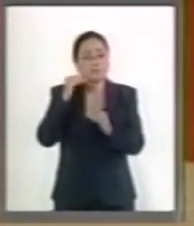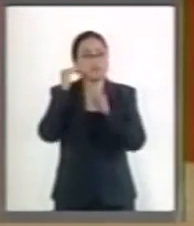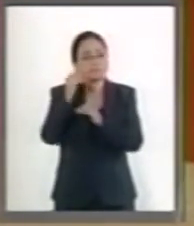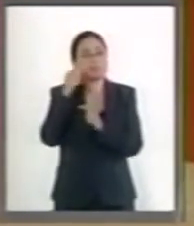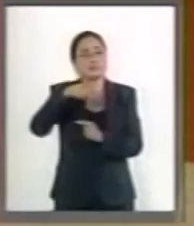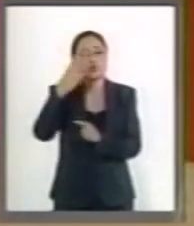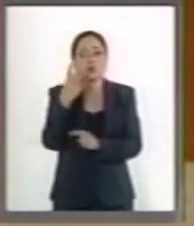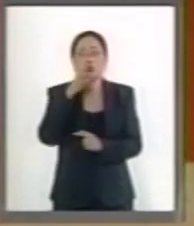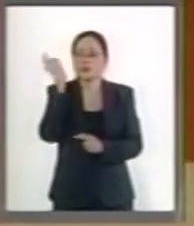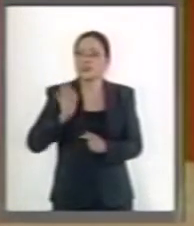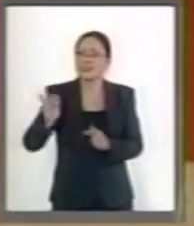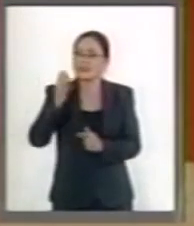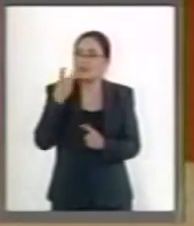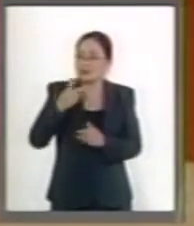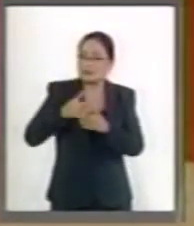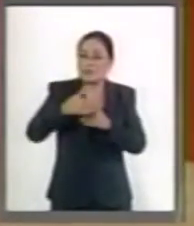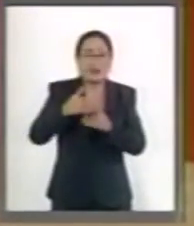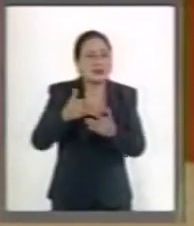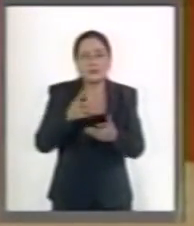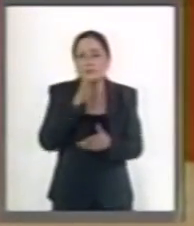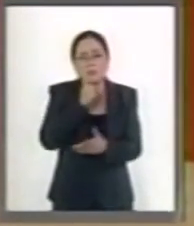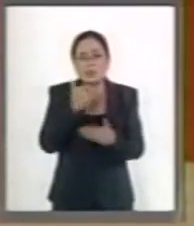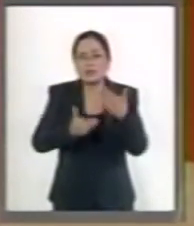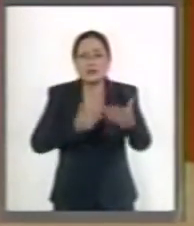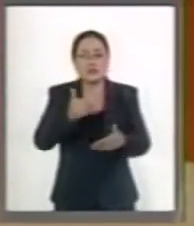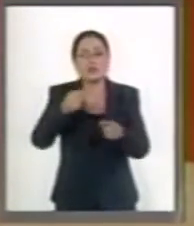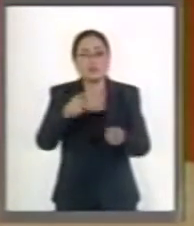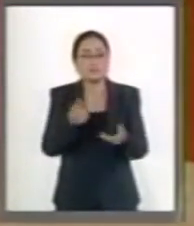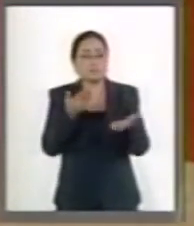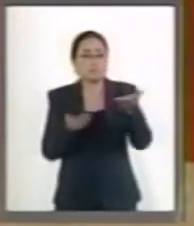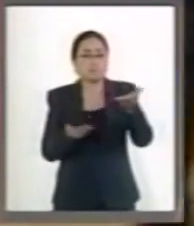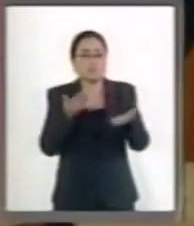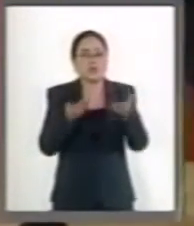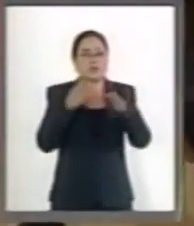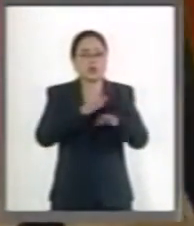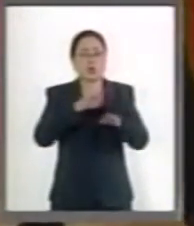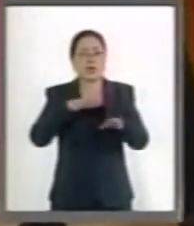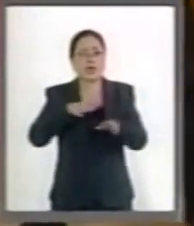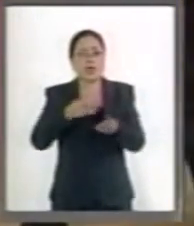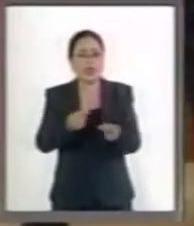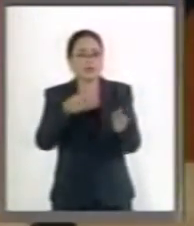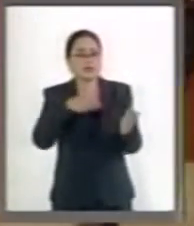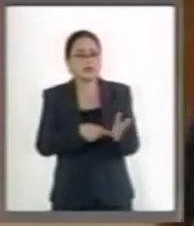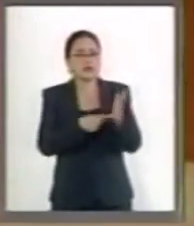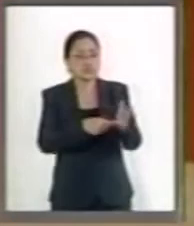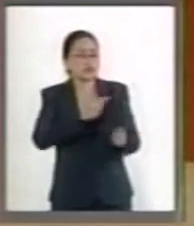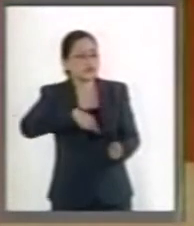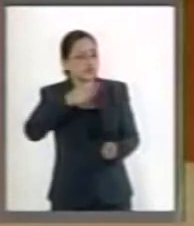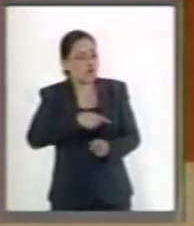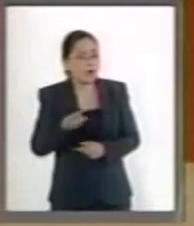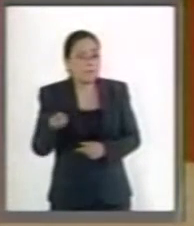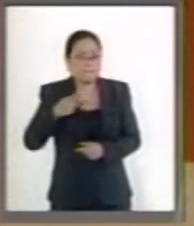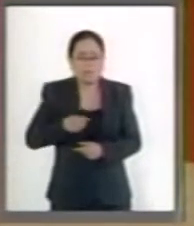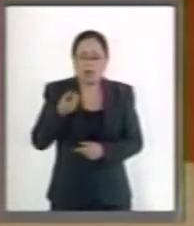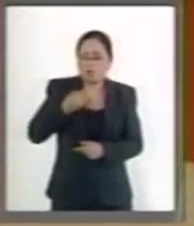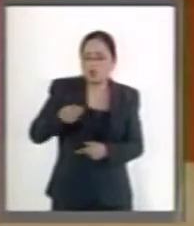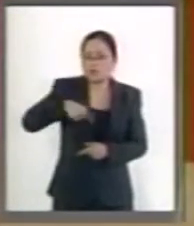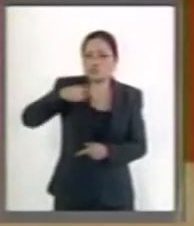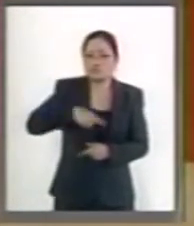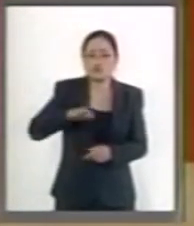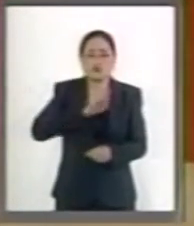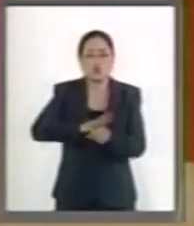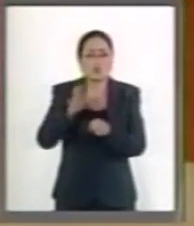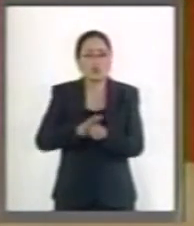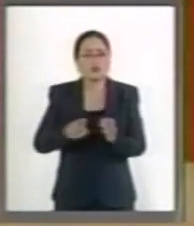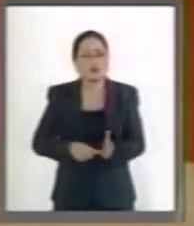de 4%. El desequilibrio de la cuenta corriente nos está forzando a una posición deficitaria